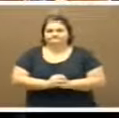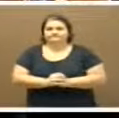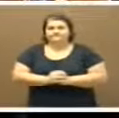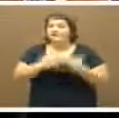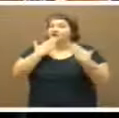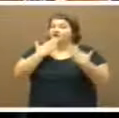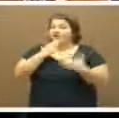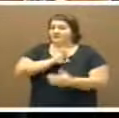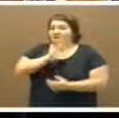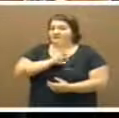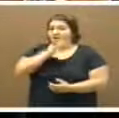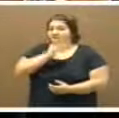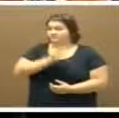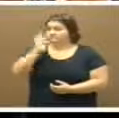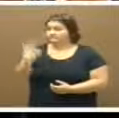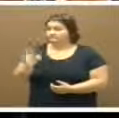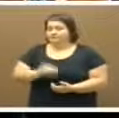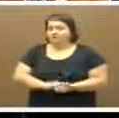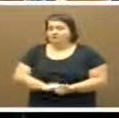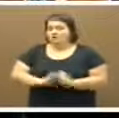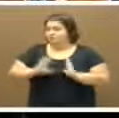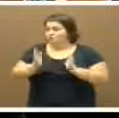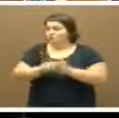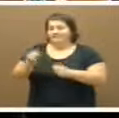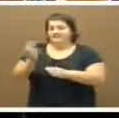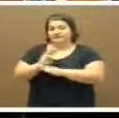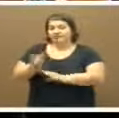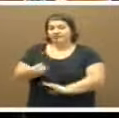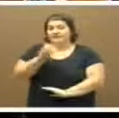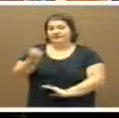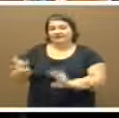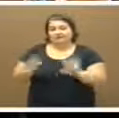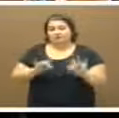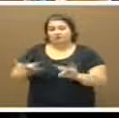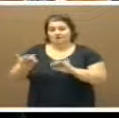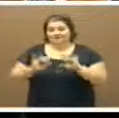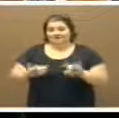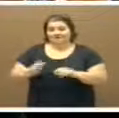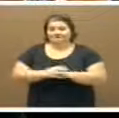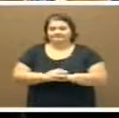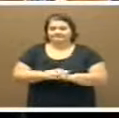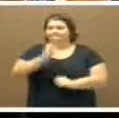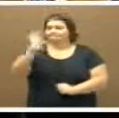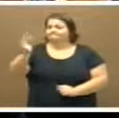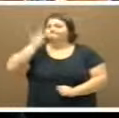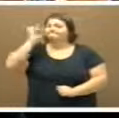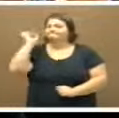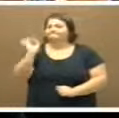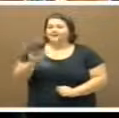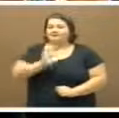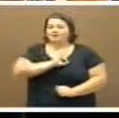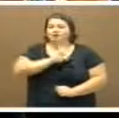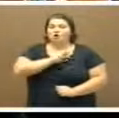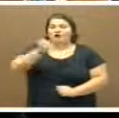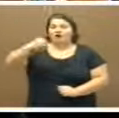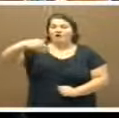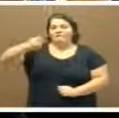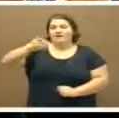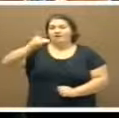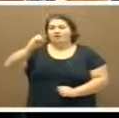Gracias, señoría. Por el Grupo Parlamentario Socialista, PSO-Regionalista, tiene la palabra el señor Amado